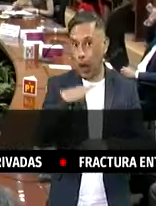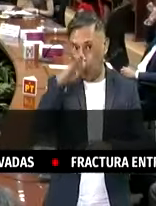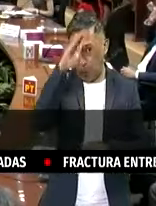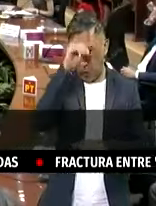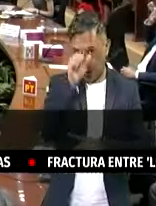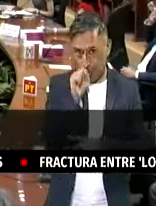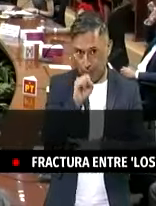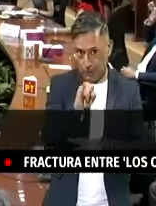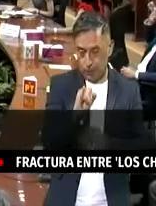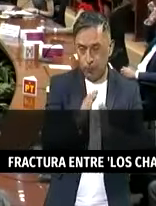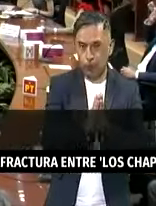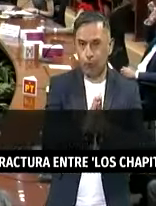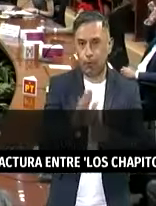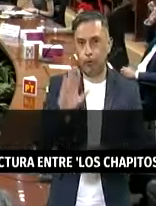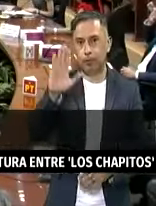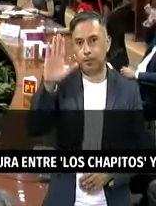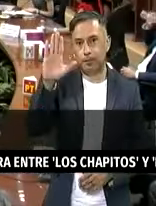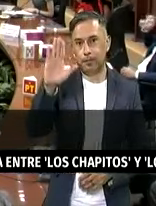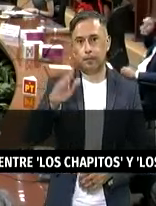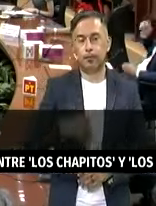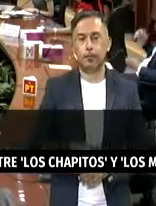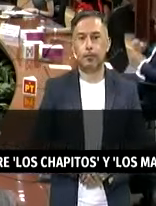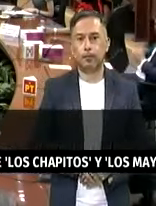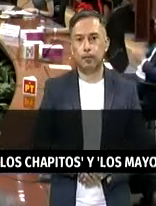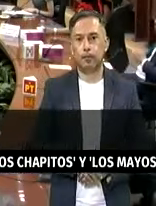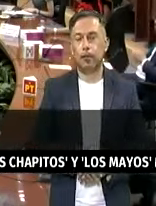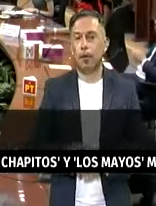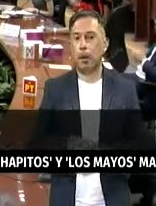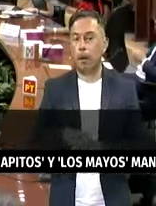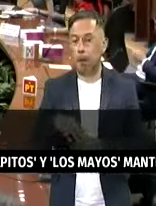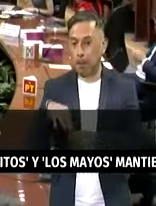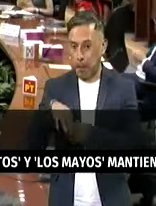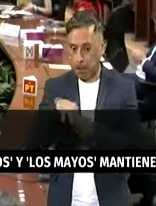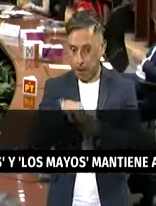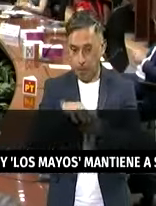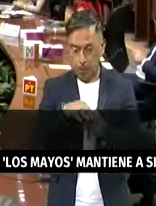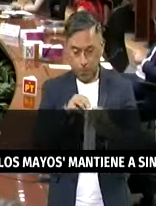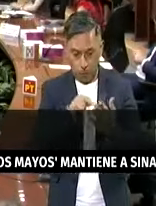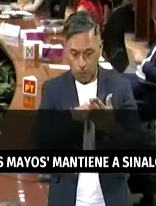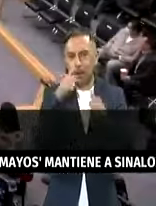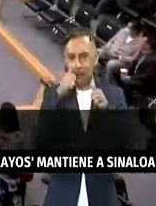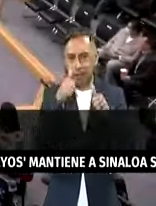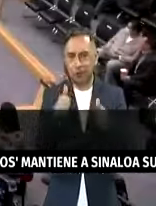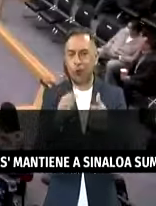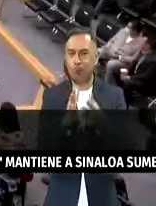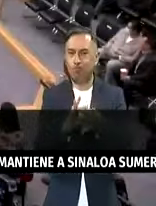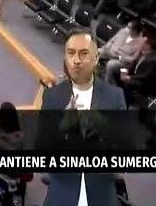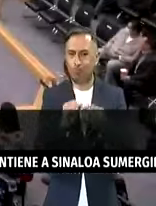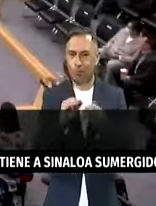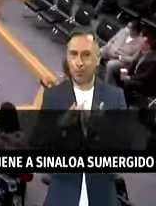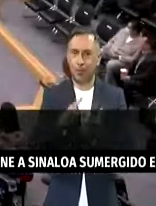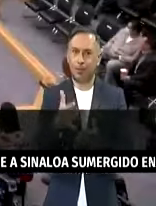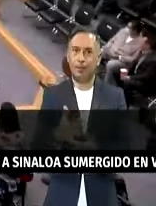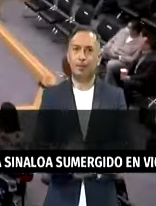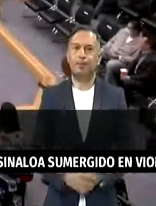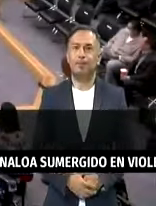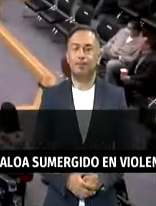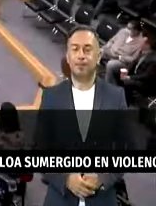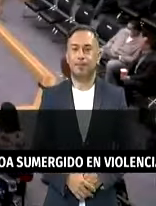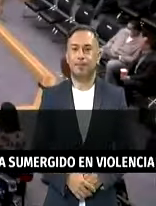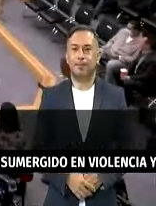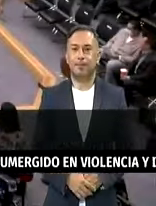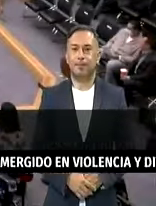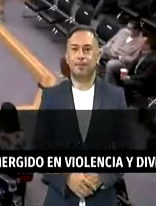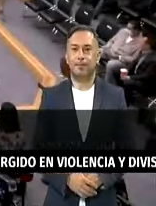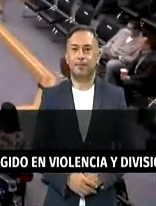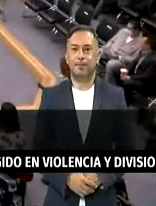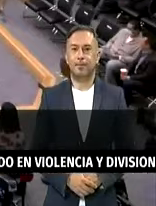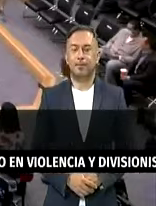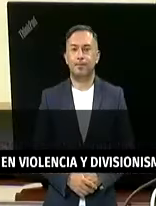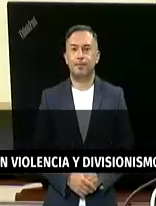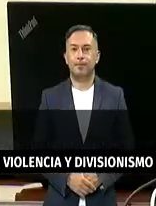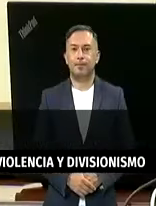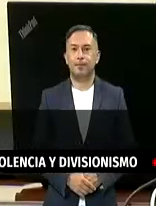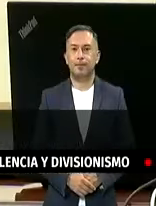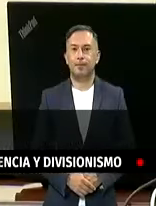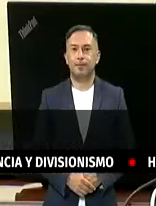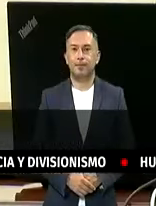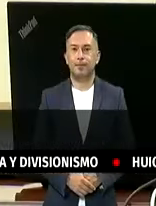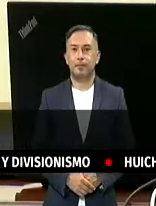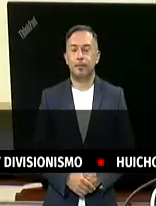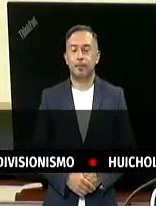resolución a la literalidad de la Constitución. Aunque les tomen en cuenta ustedes estas posturas